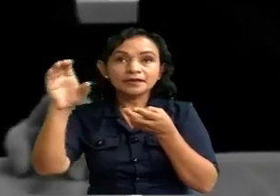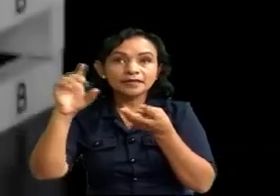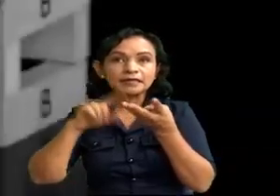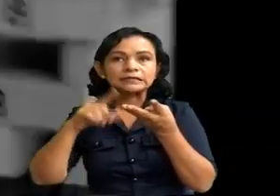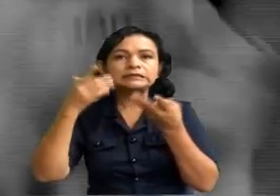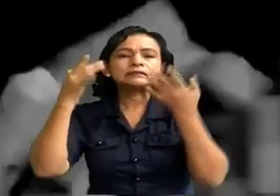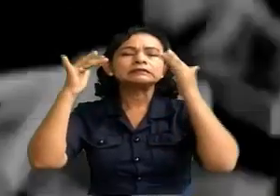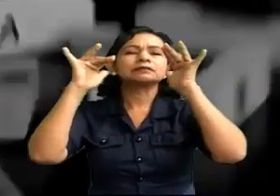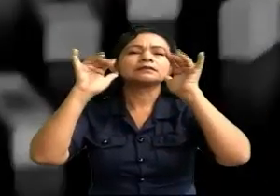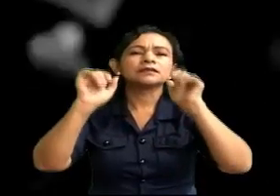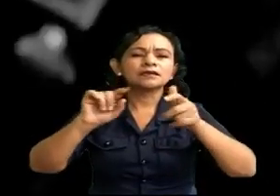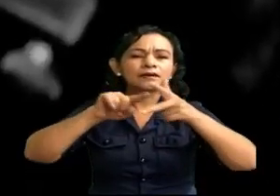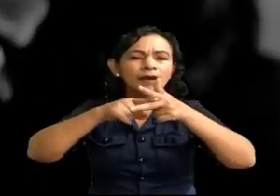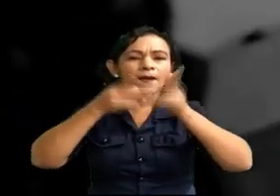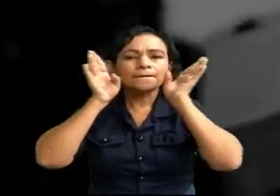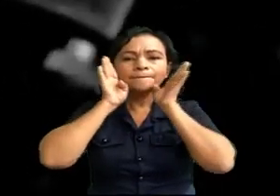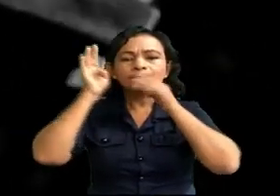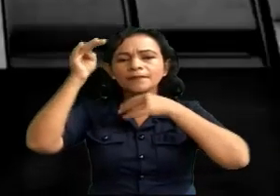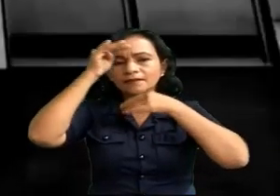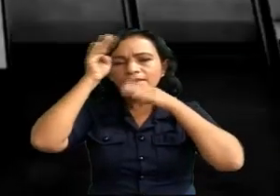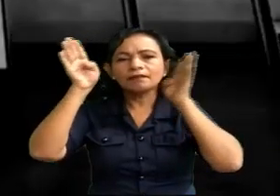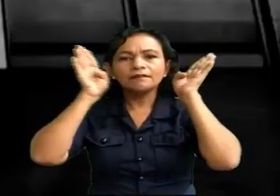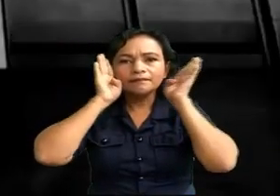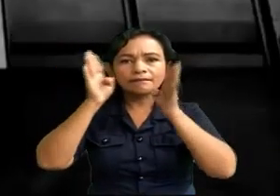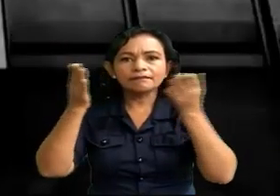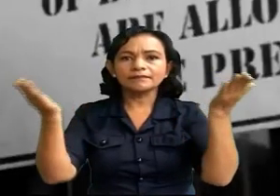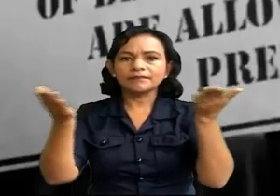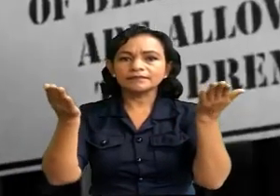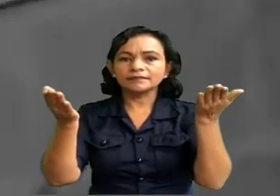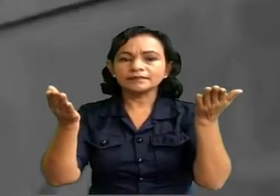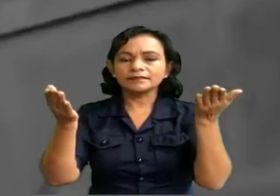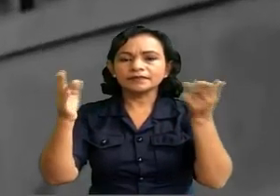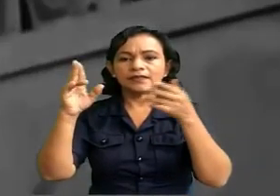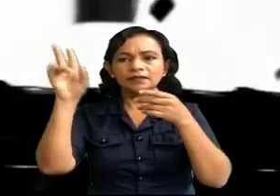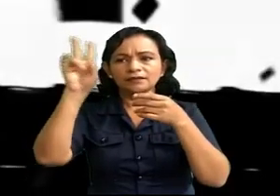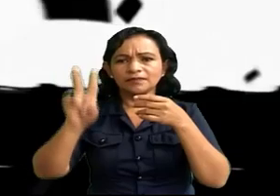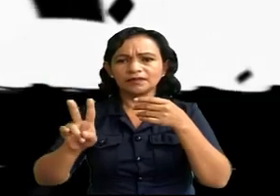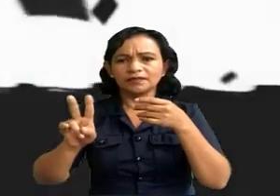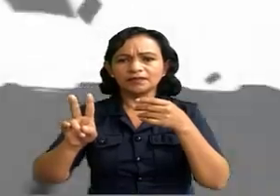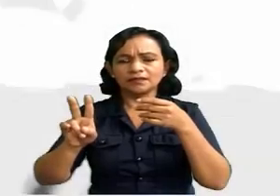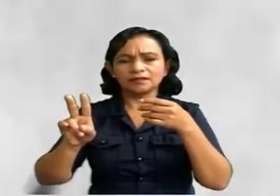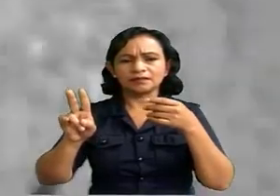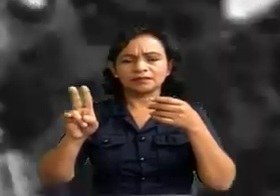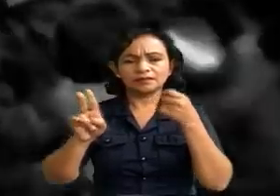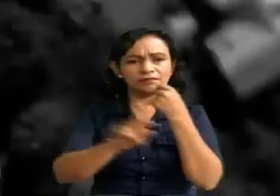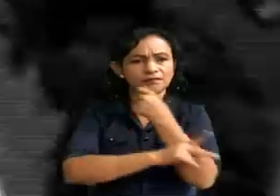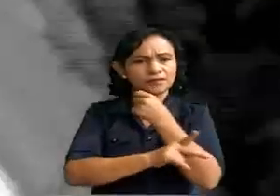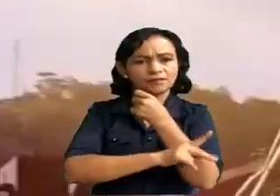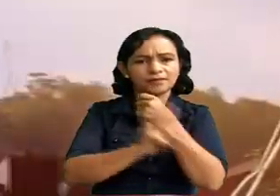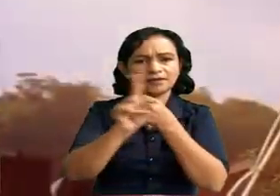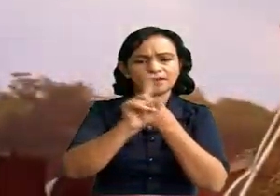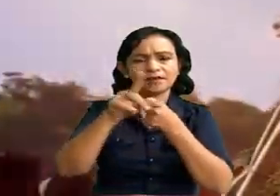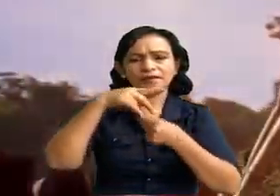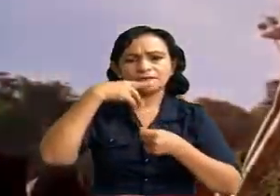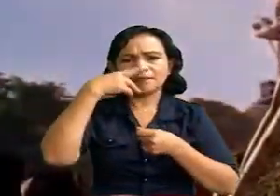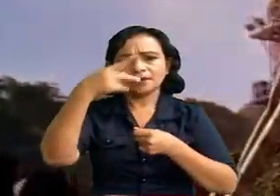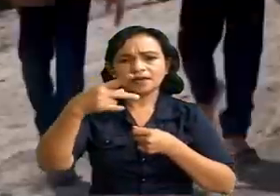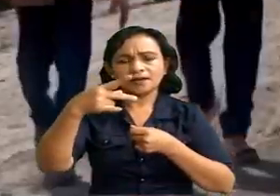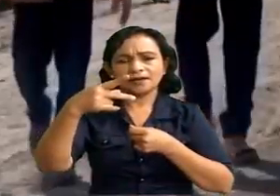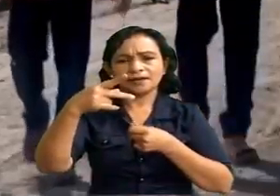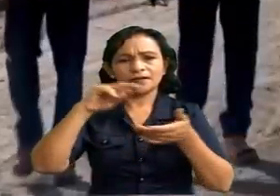habían comenzado a privatizar. Era una república privatizada, ya no era república. Ustedes saben de dónde viene la palabra y